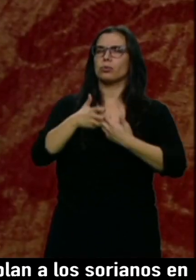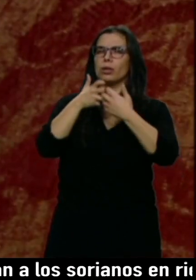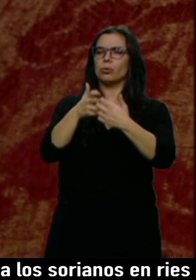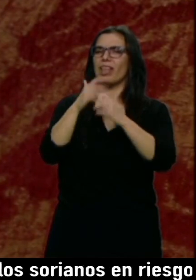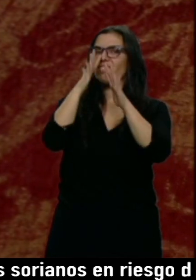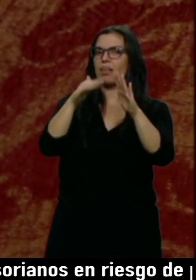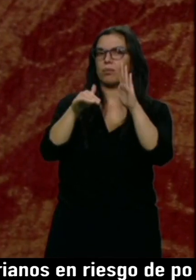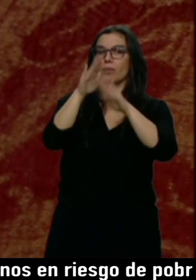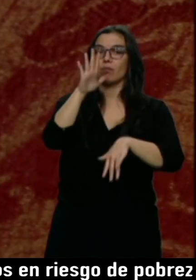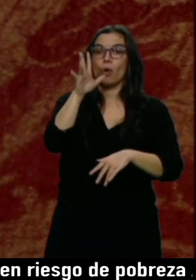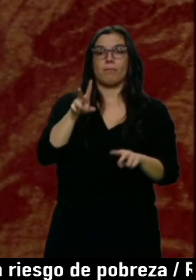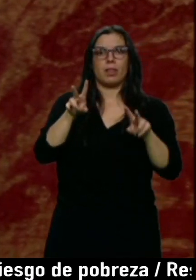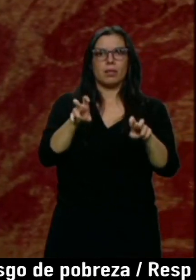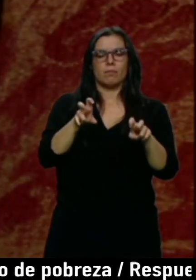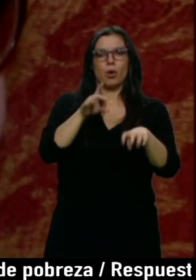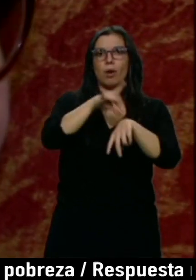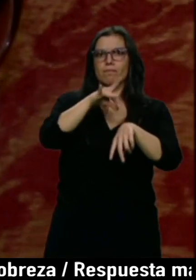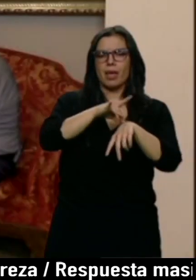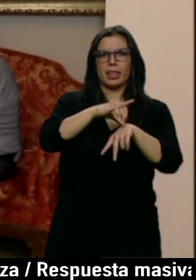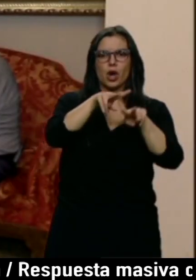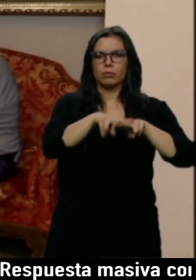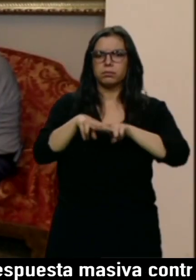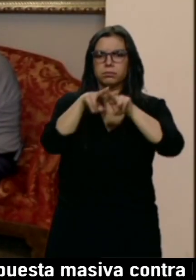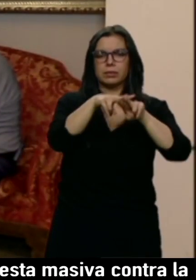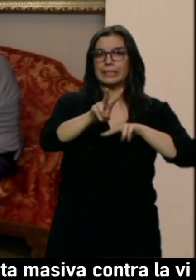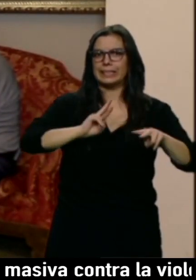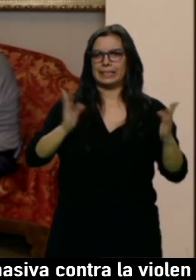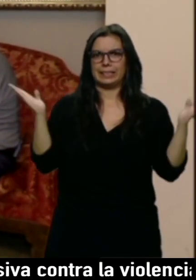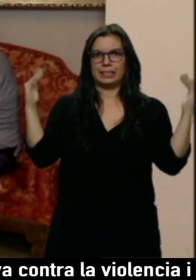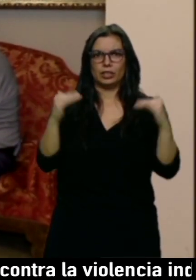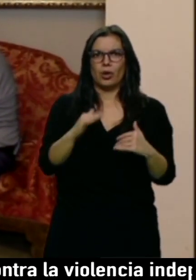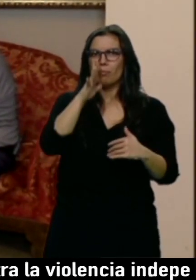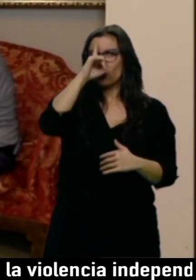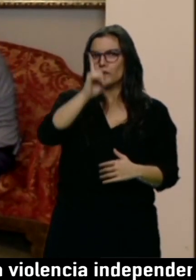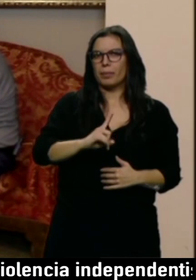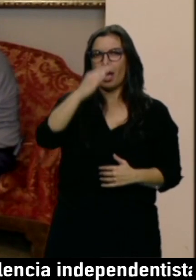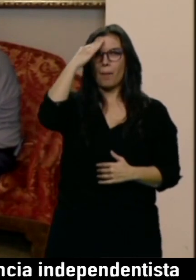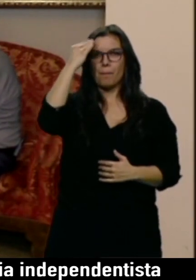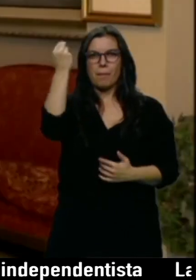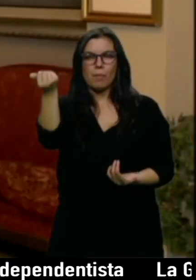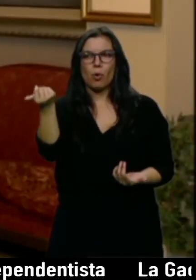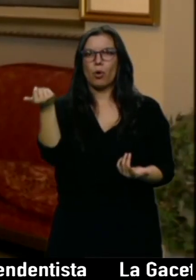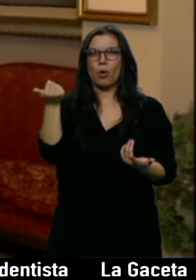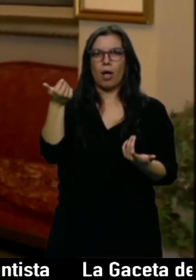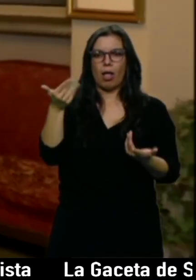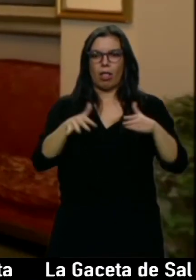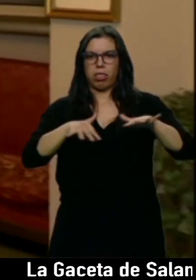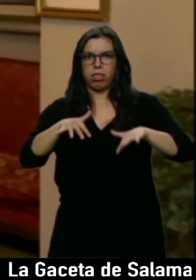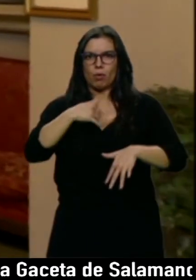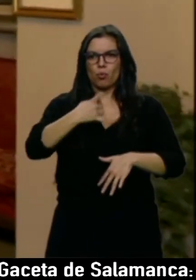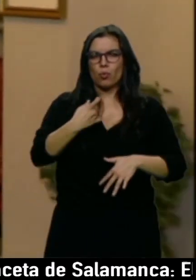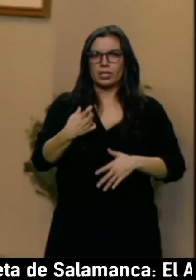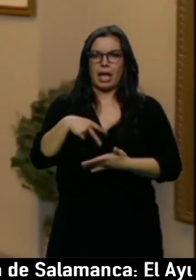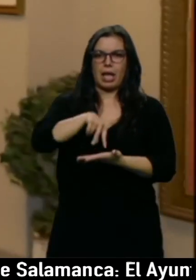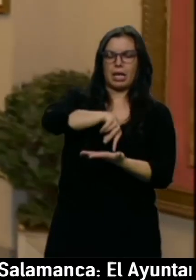que al principio los médicos no sabían dar respuesta a las pérdidas de memoria, de movilidad o de equilibrio de sus 2 hijos. Tenemos que